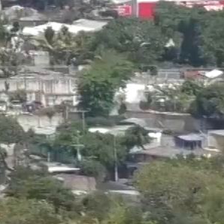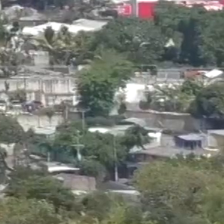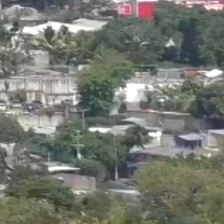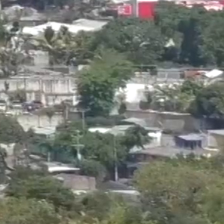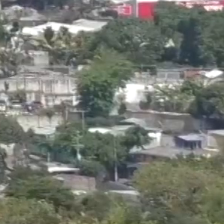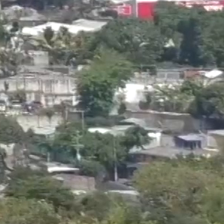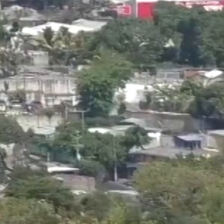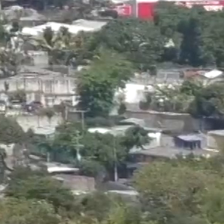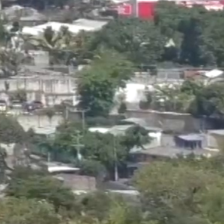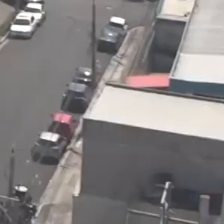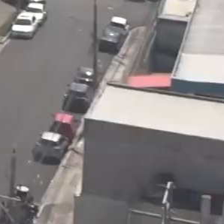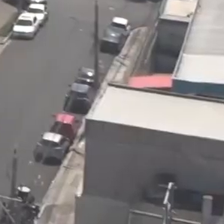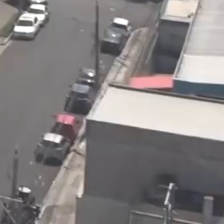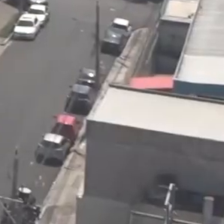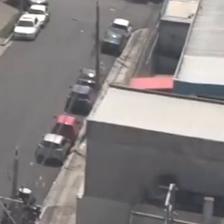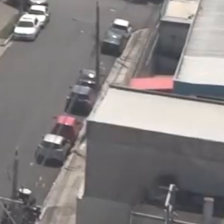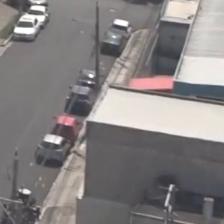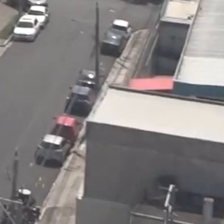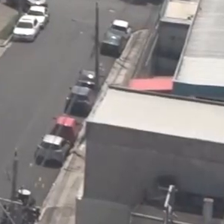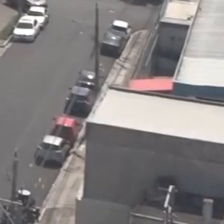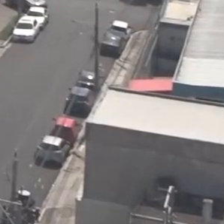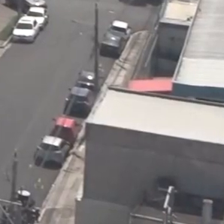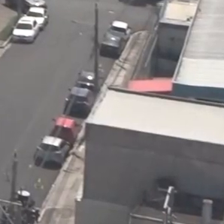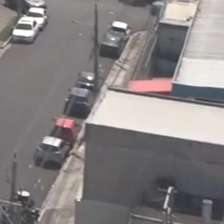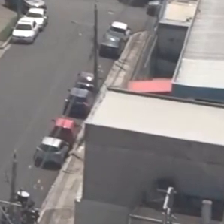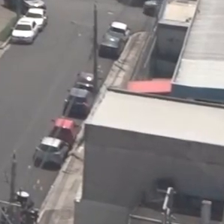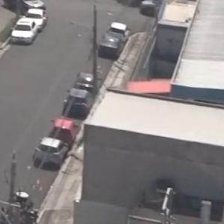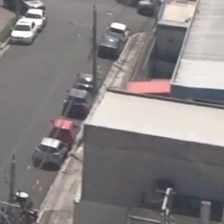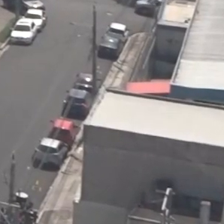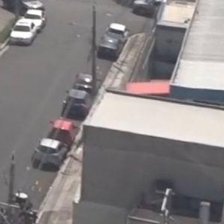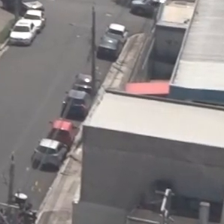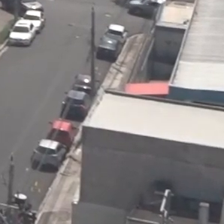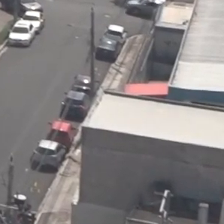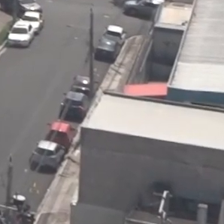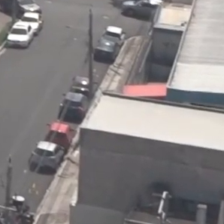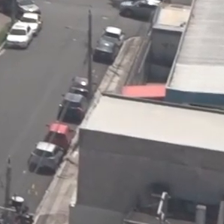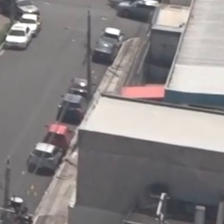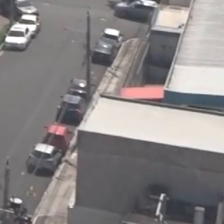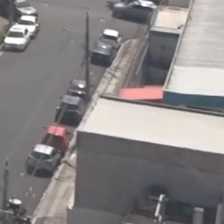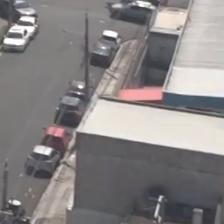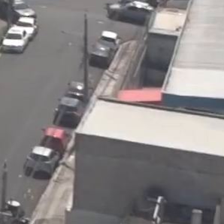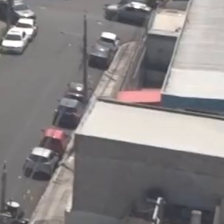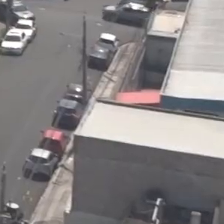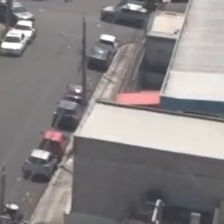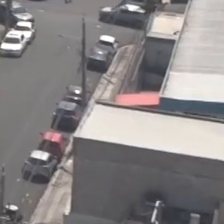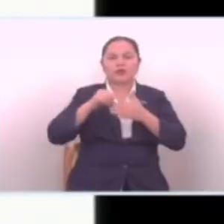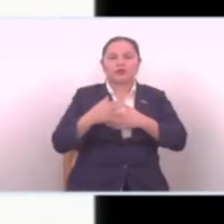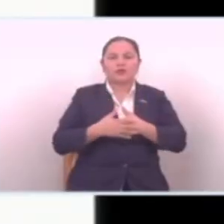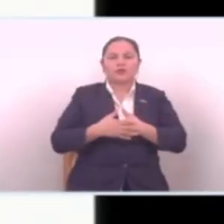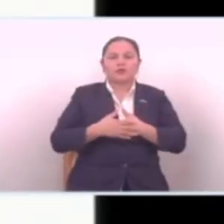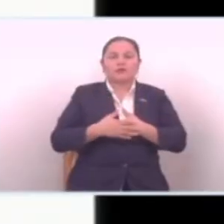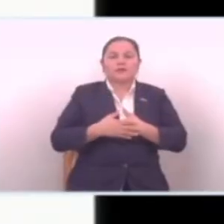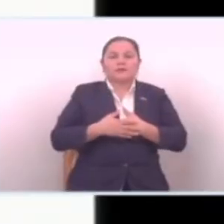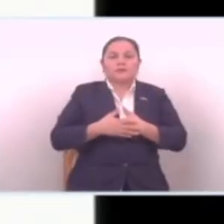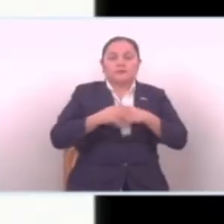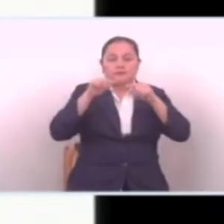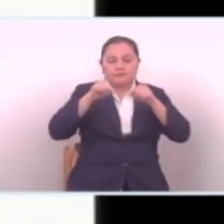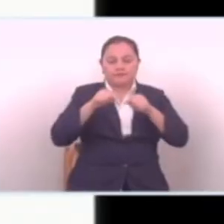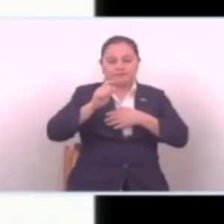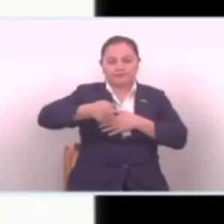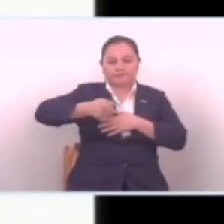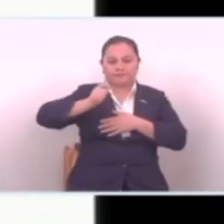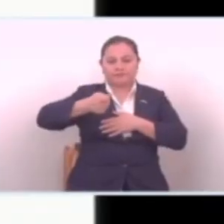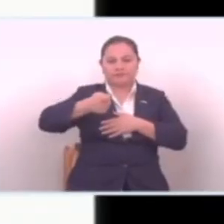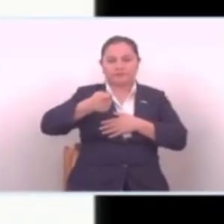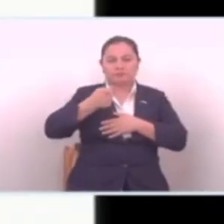la ley especial de reestructuración municipal con la que se busca reducir a 44 las alcaldías esto el